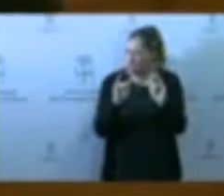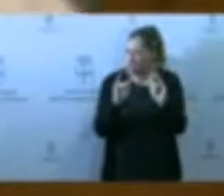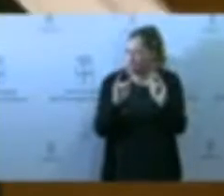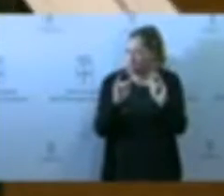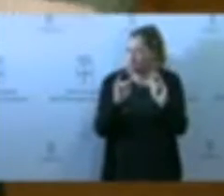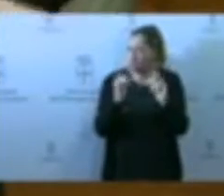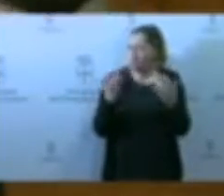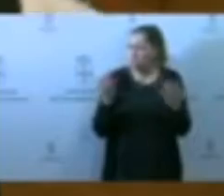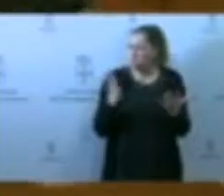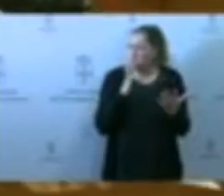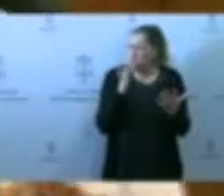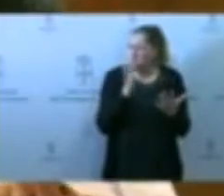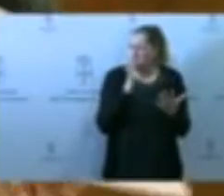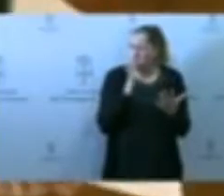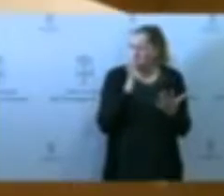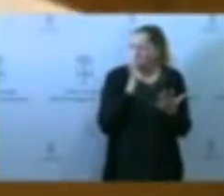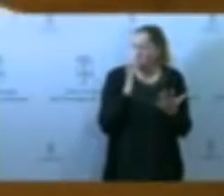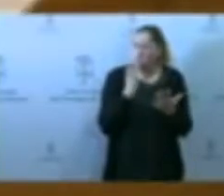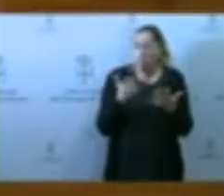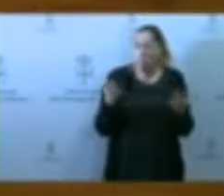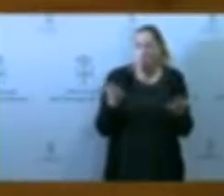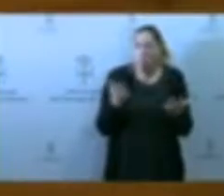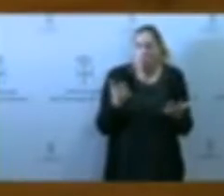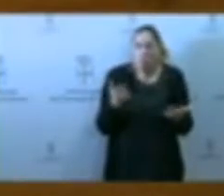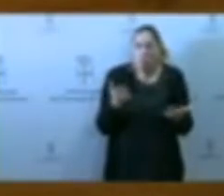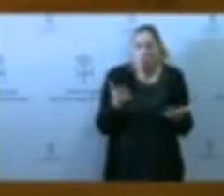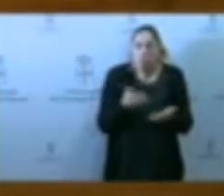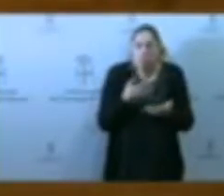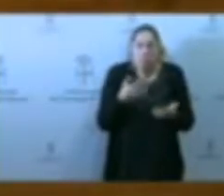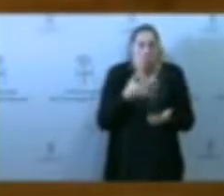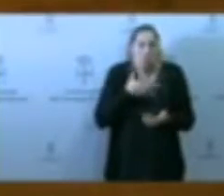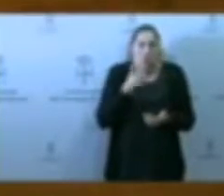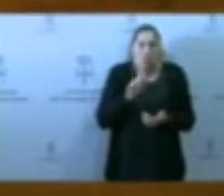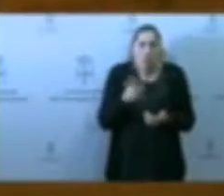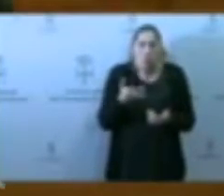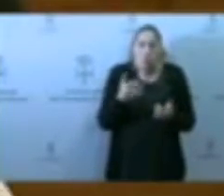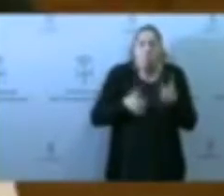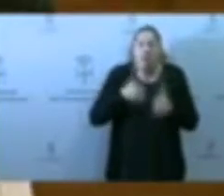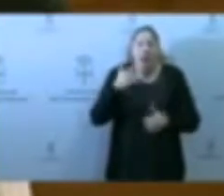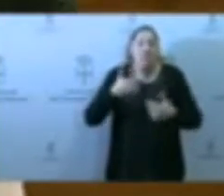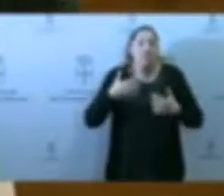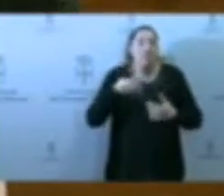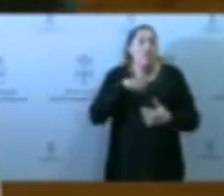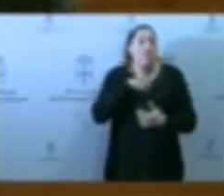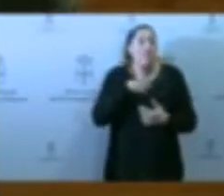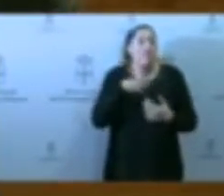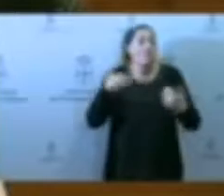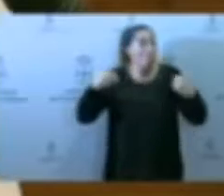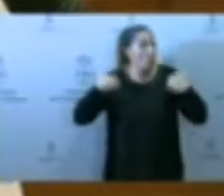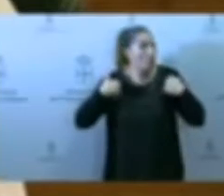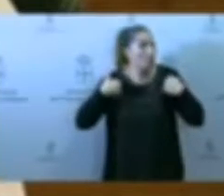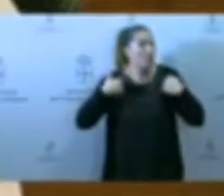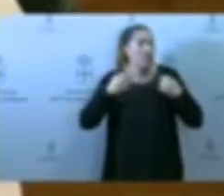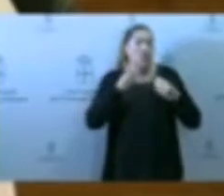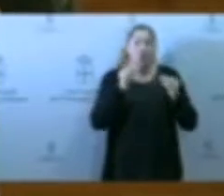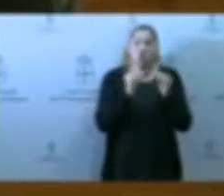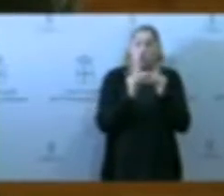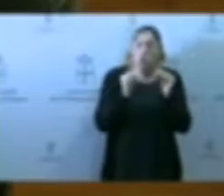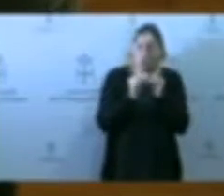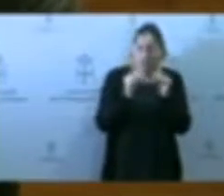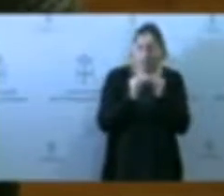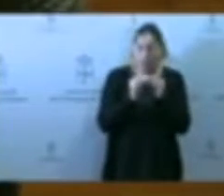en la empresa, porque no tiene, entre otras cosas, por qué, y dichas funciones las ejerce el sobrino del